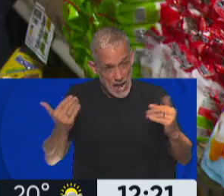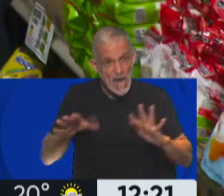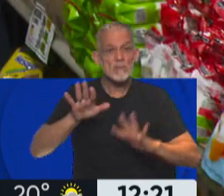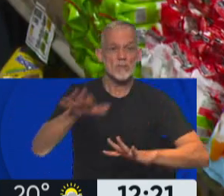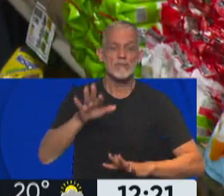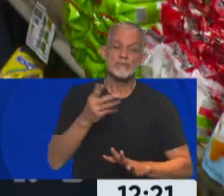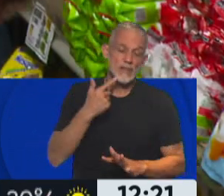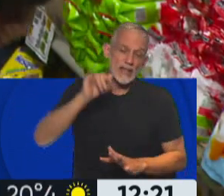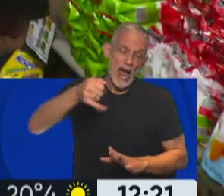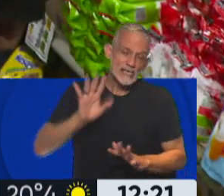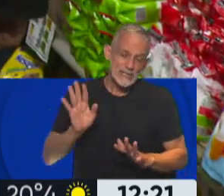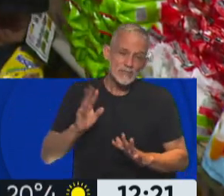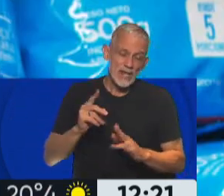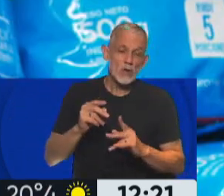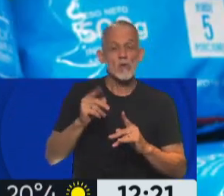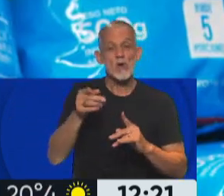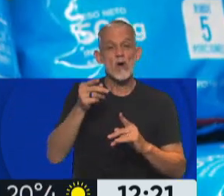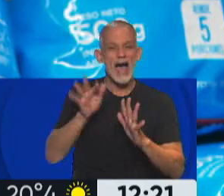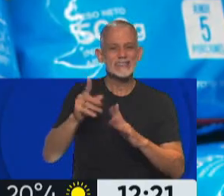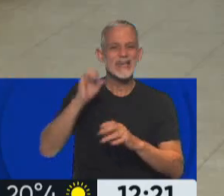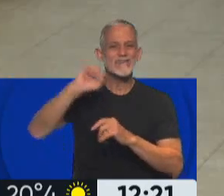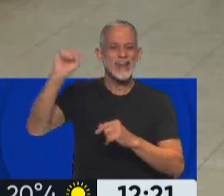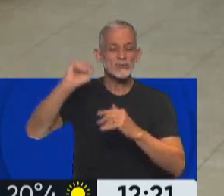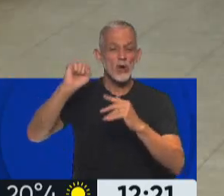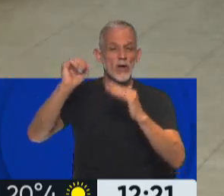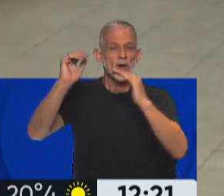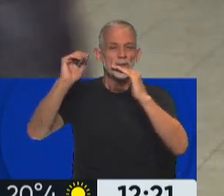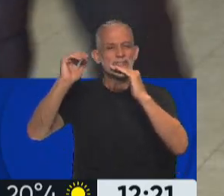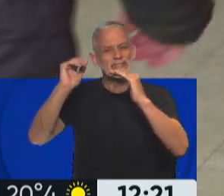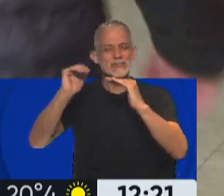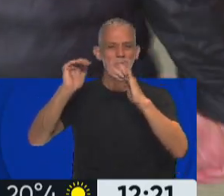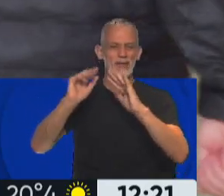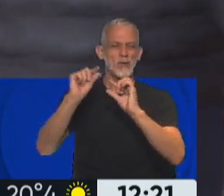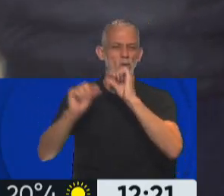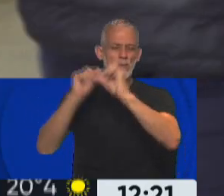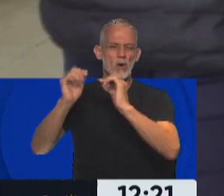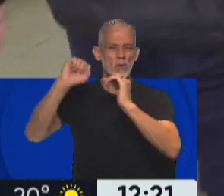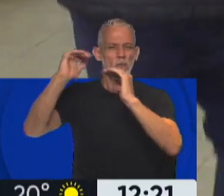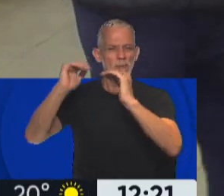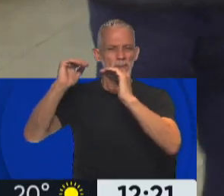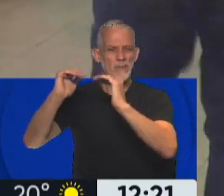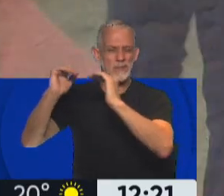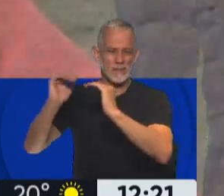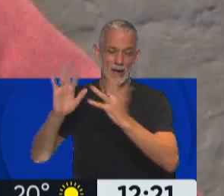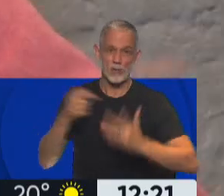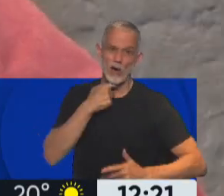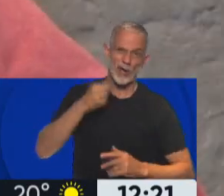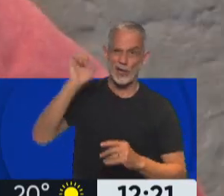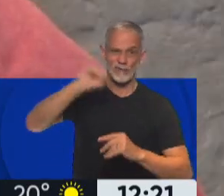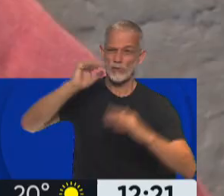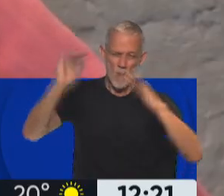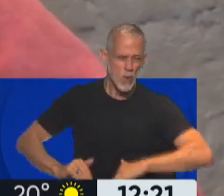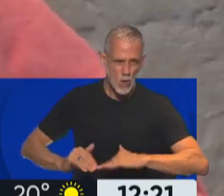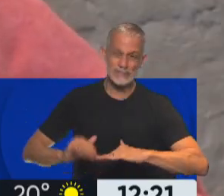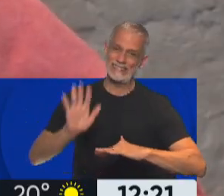que aceptar que la desaceleración inflacionaria sea más progresiva. Si uno quisiera que la inflación rompa